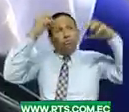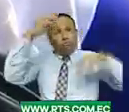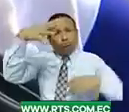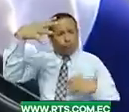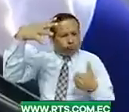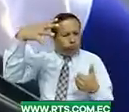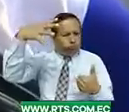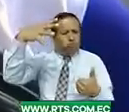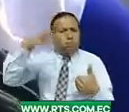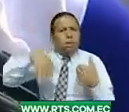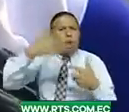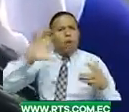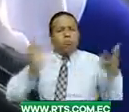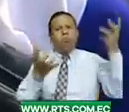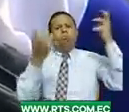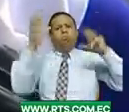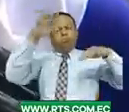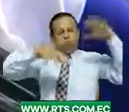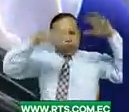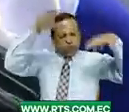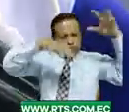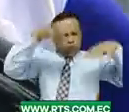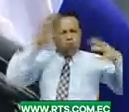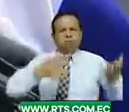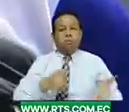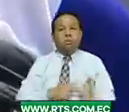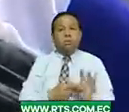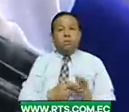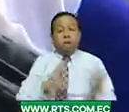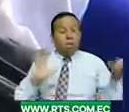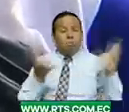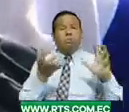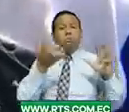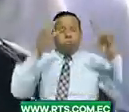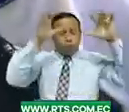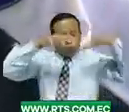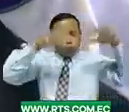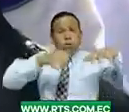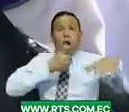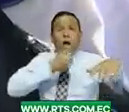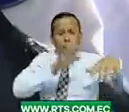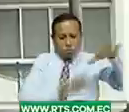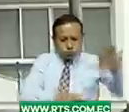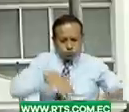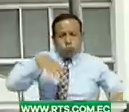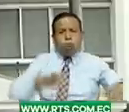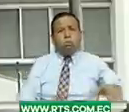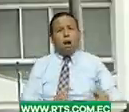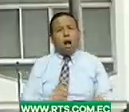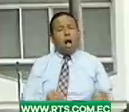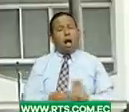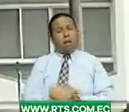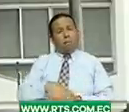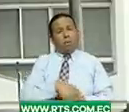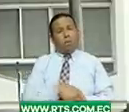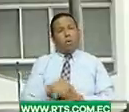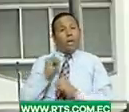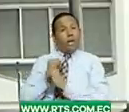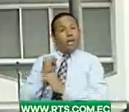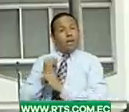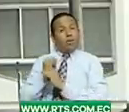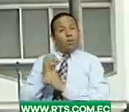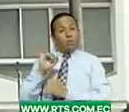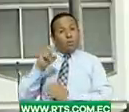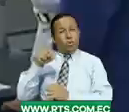se torna turbia también. El INOCAR, que realiza con otras instituciones el monitoreo constante de lo que sucede frente a la costa